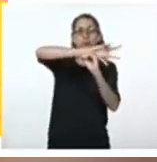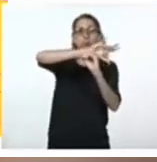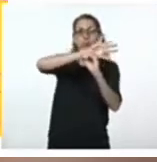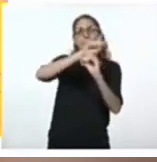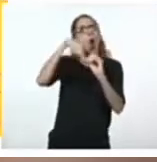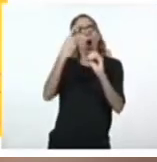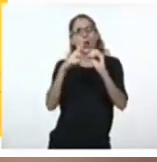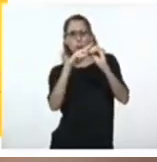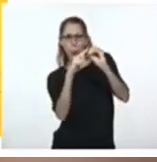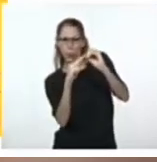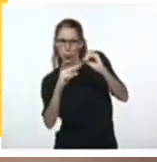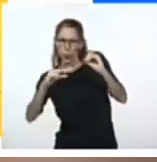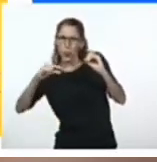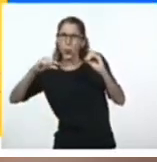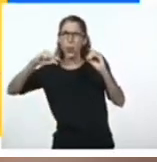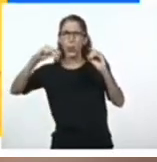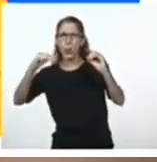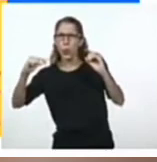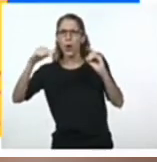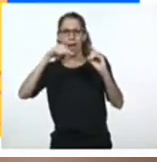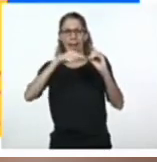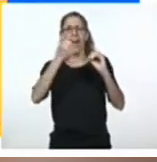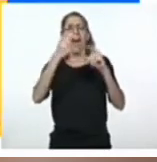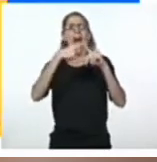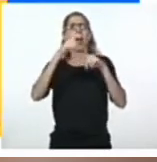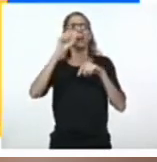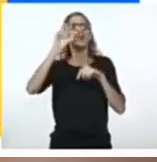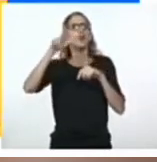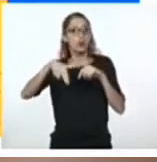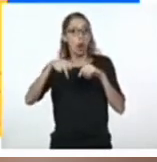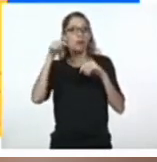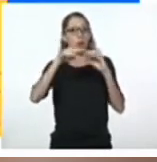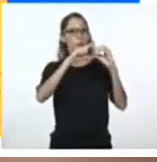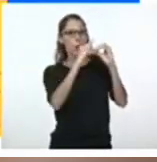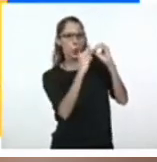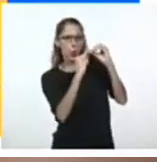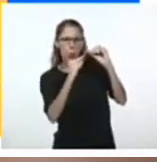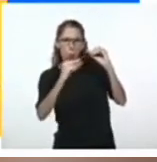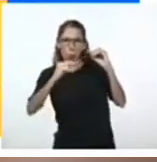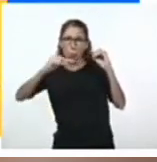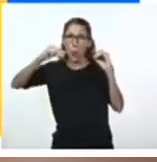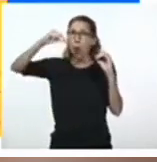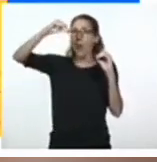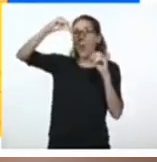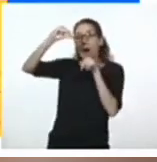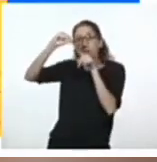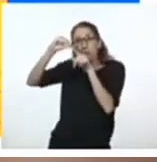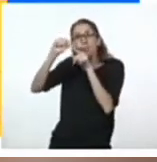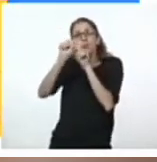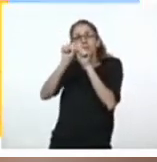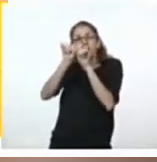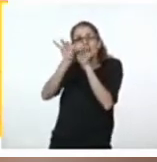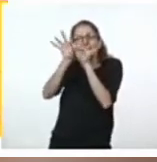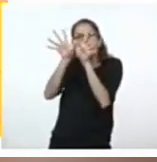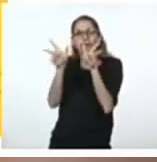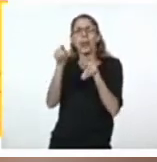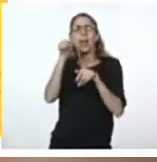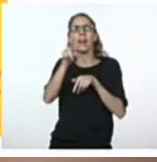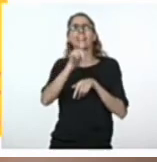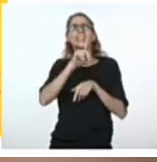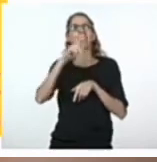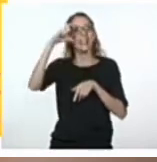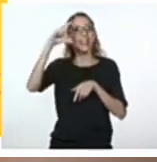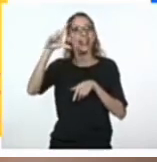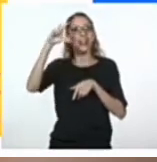larga que las dendritas, llamada axón, que también termina ramificada en una compleja estructura llamada teledendrón.